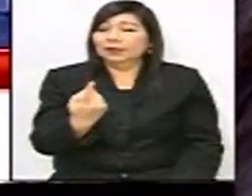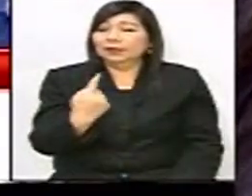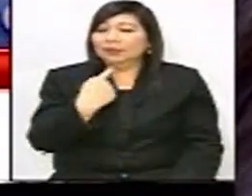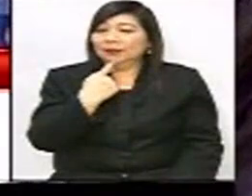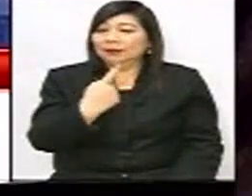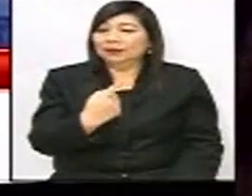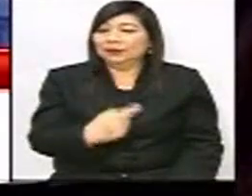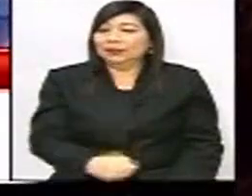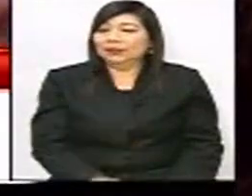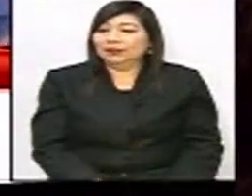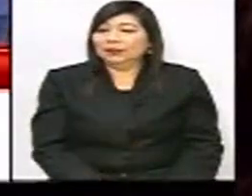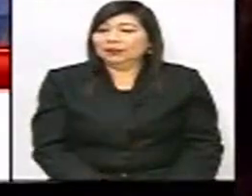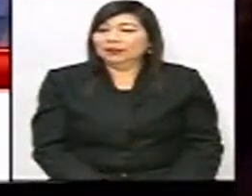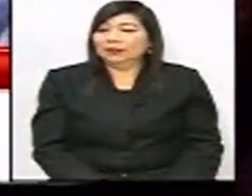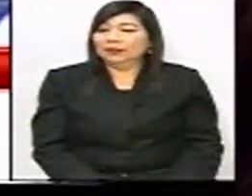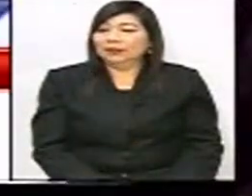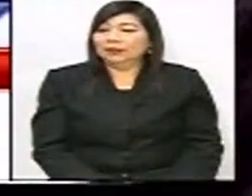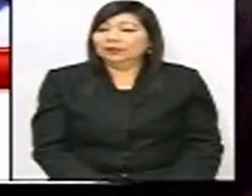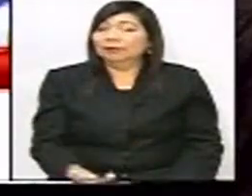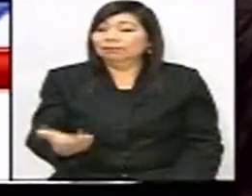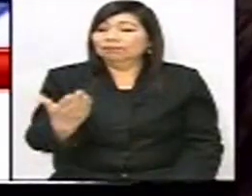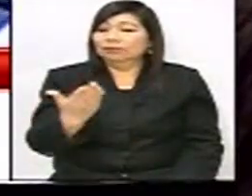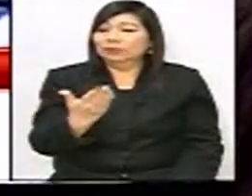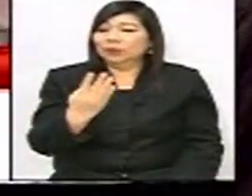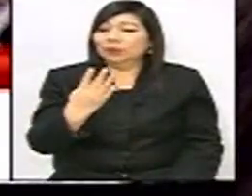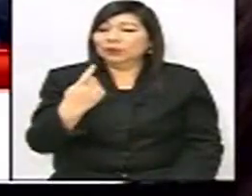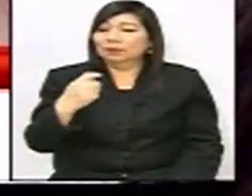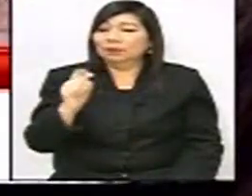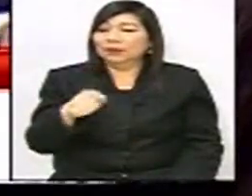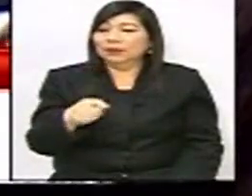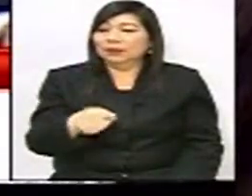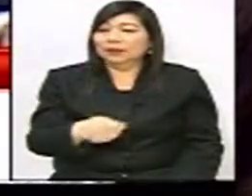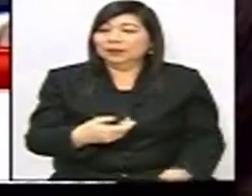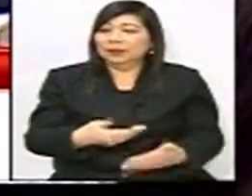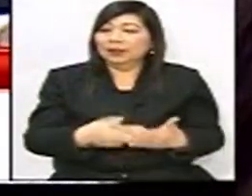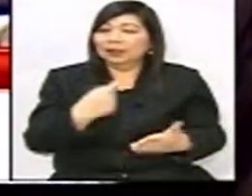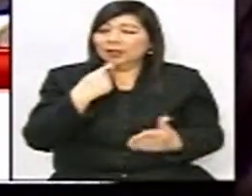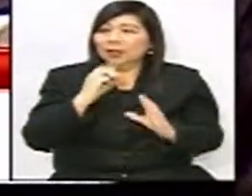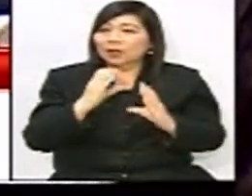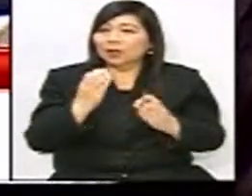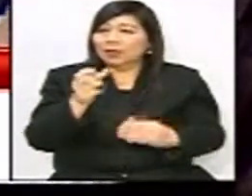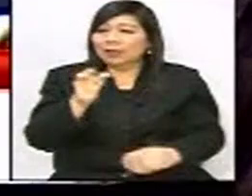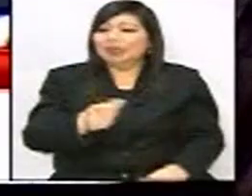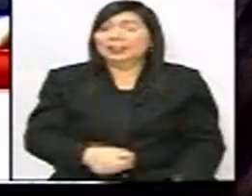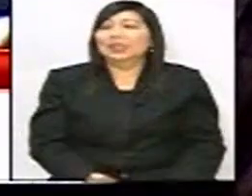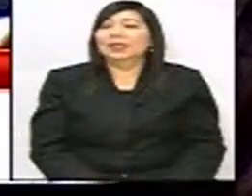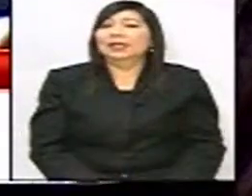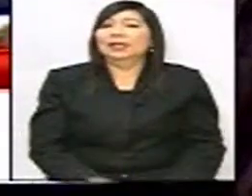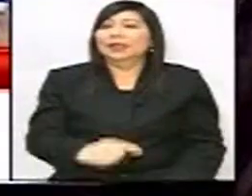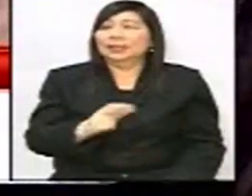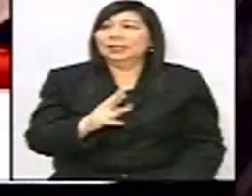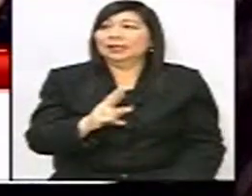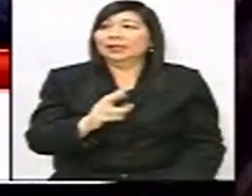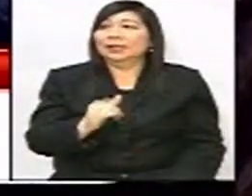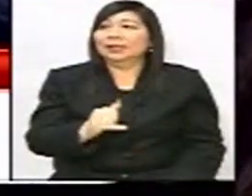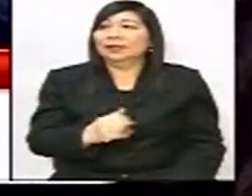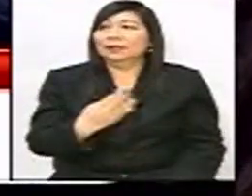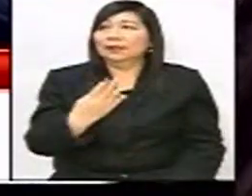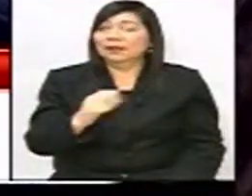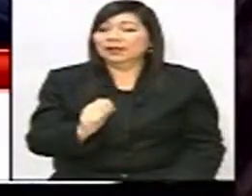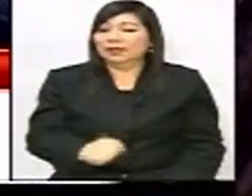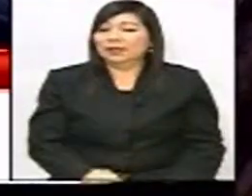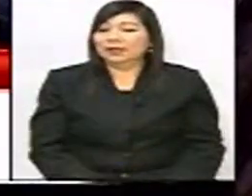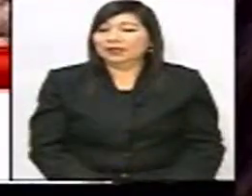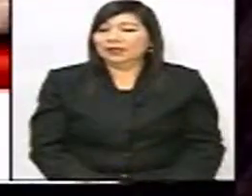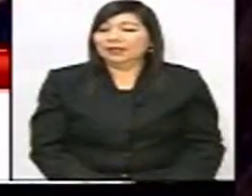dice que solamente se recibe un 4%, según lo expresado por el colega García de la UNDE,